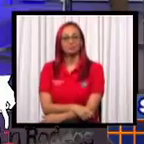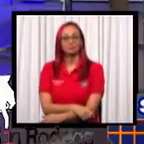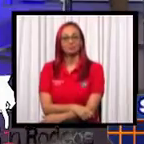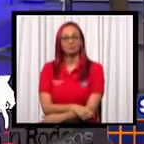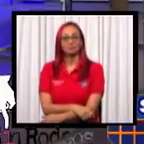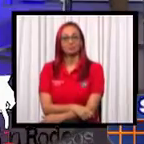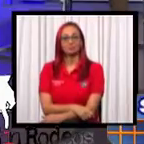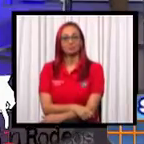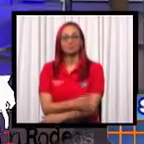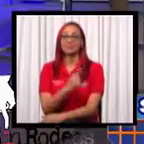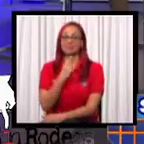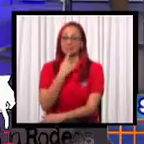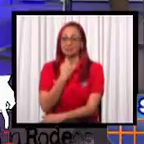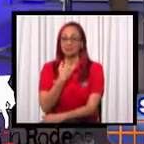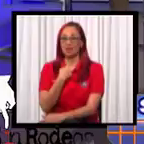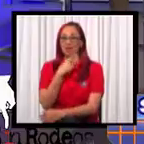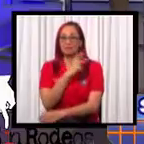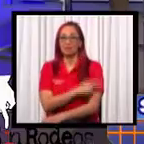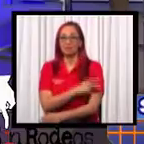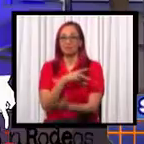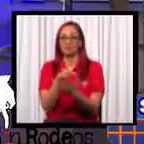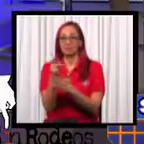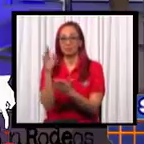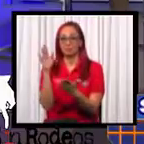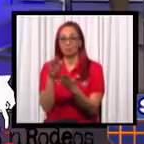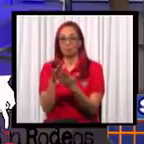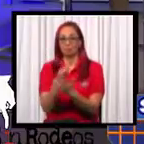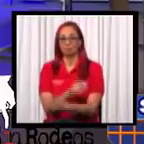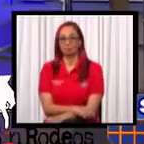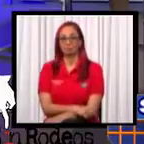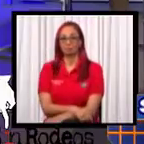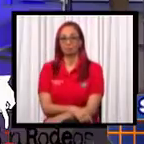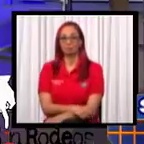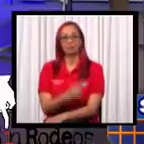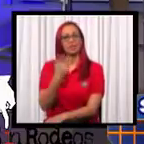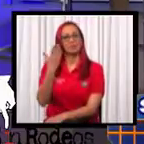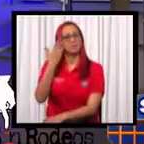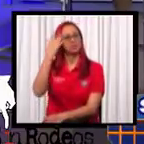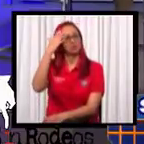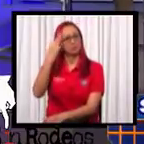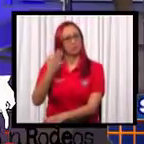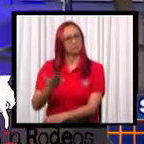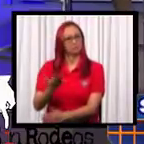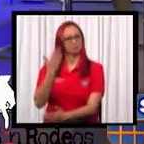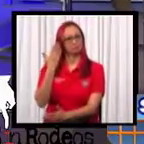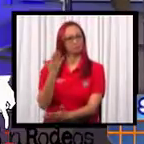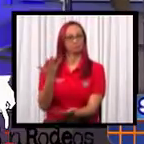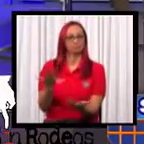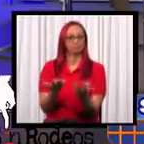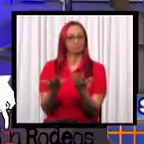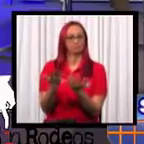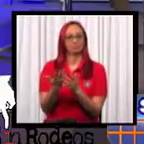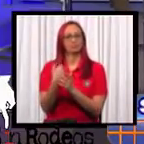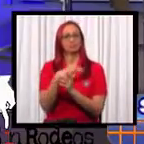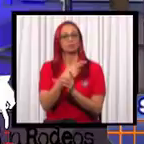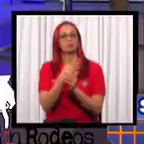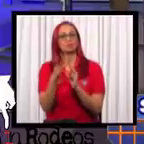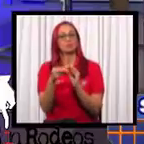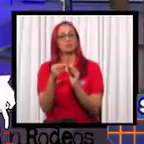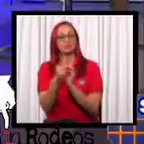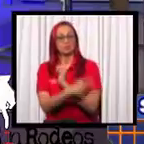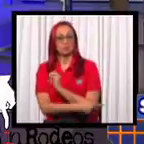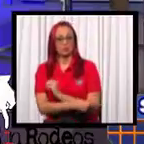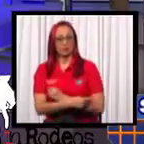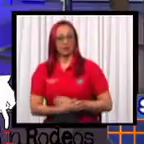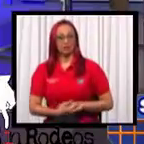sinceramente hay países que pagan muy poco. ¿No creen ustedes que prácticamente nosotros, además de ser un país